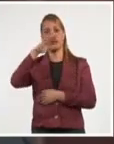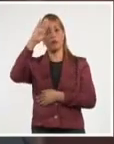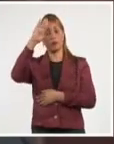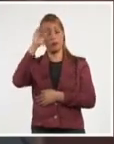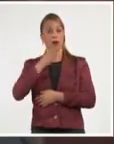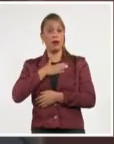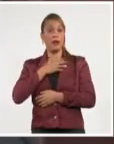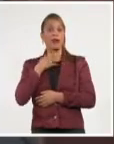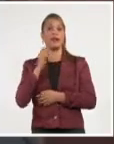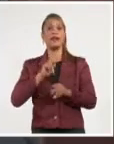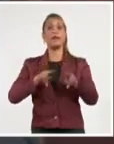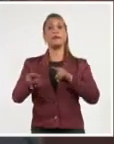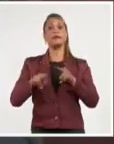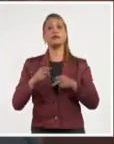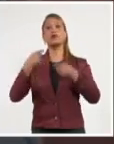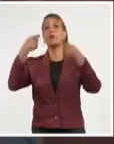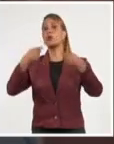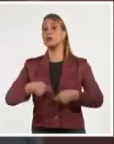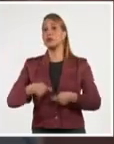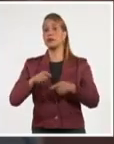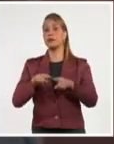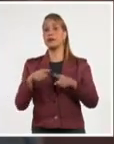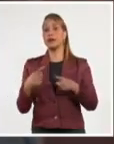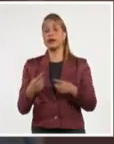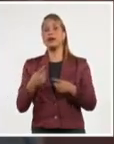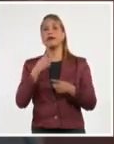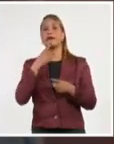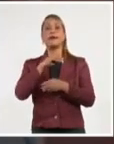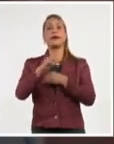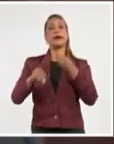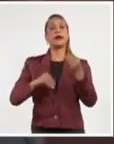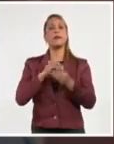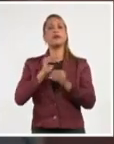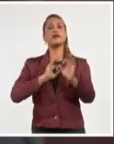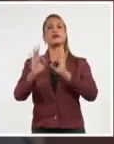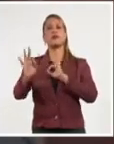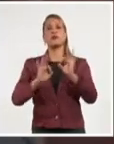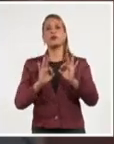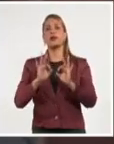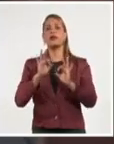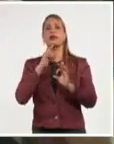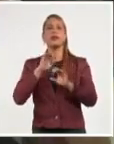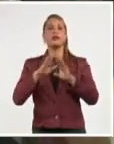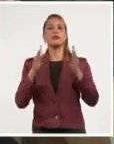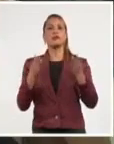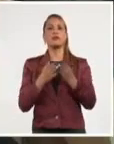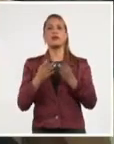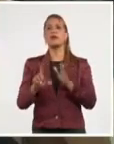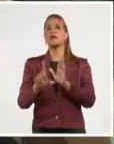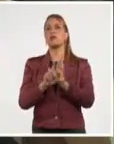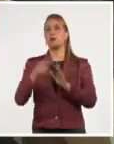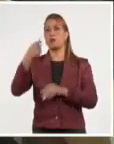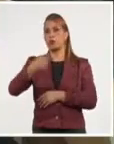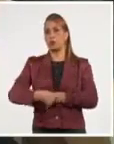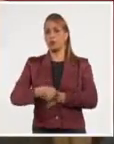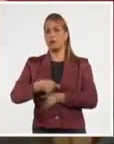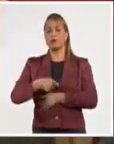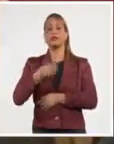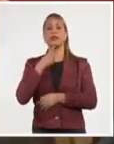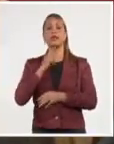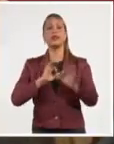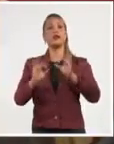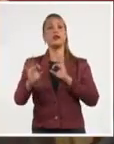la administración de justicia para robustecer la seguridad jurídica, la legalidad y la